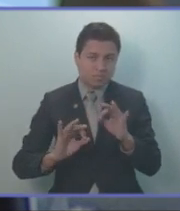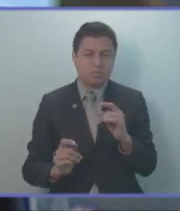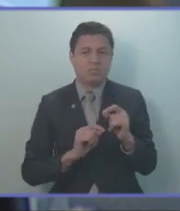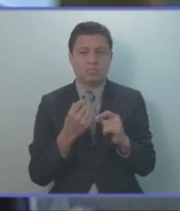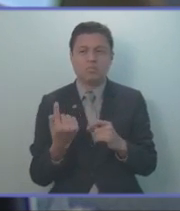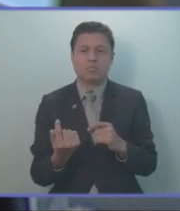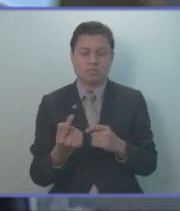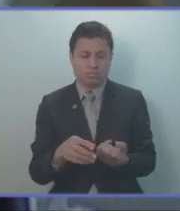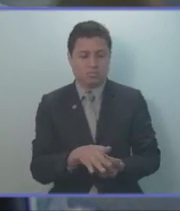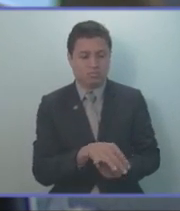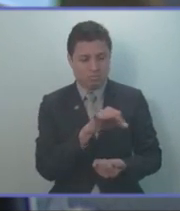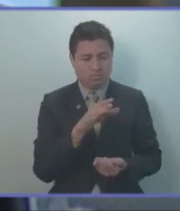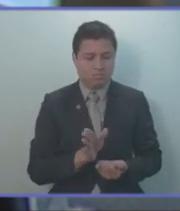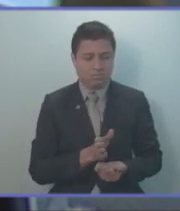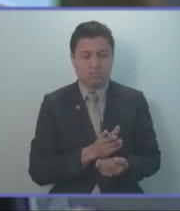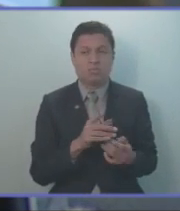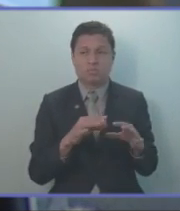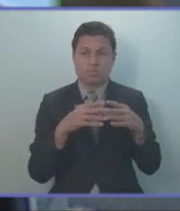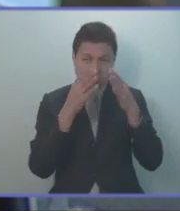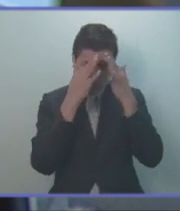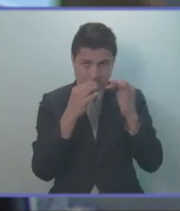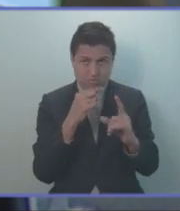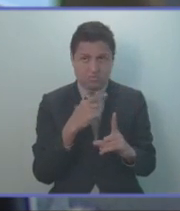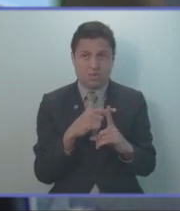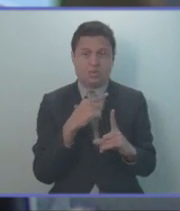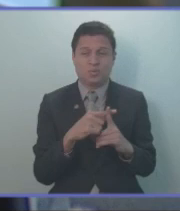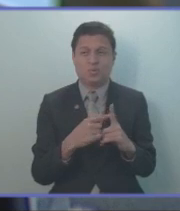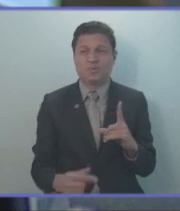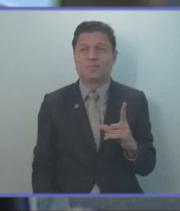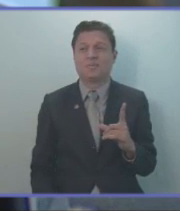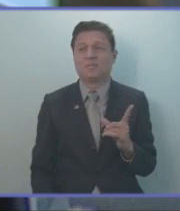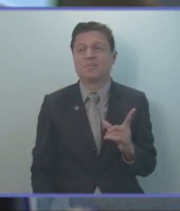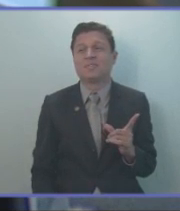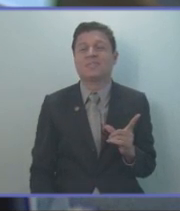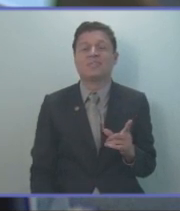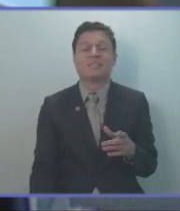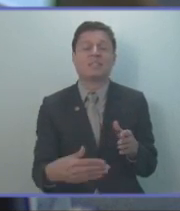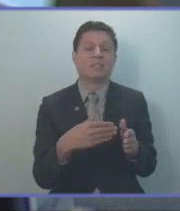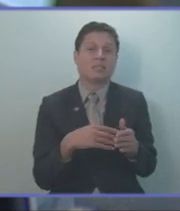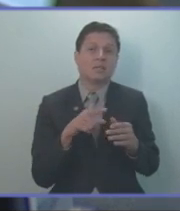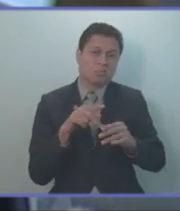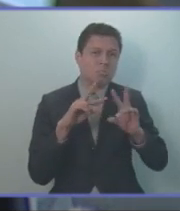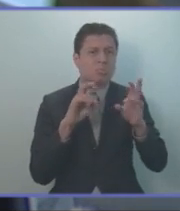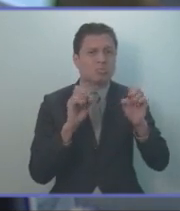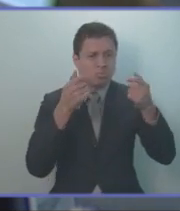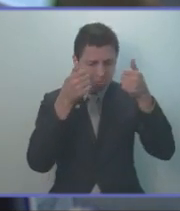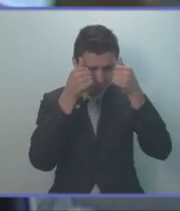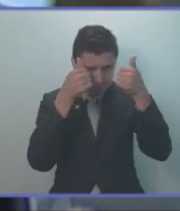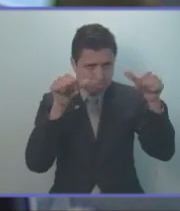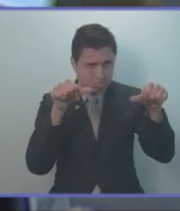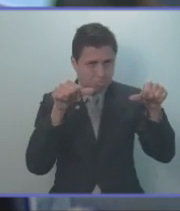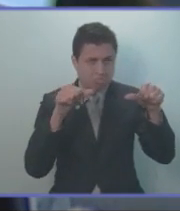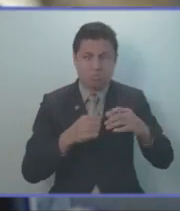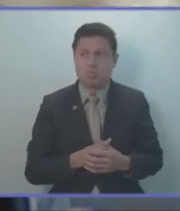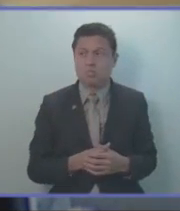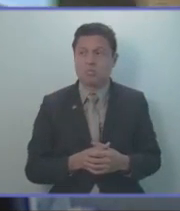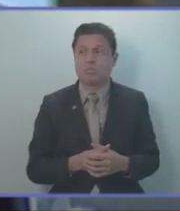exclusión. El dictamen favorable de la comisión entra a resolver la